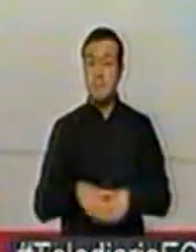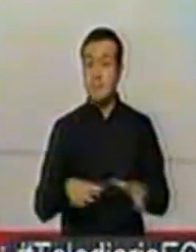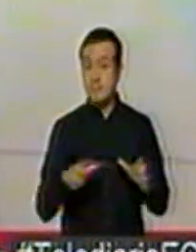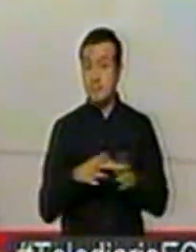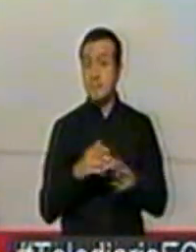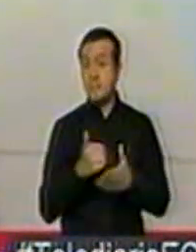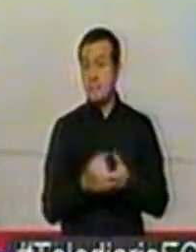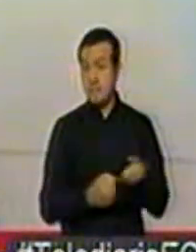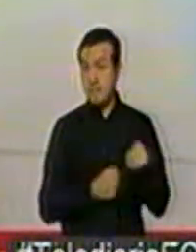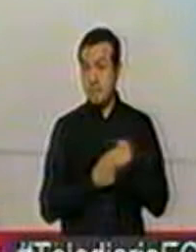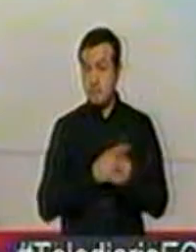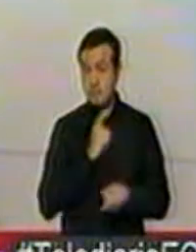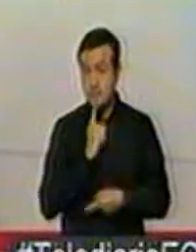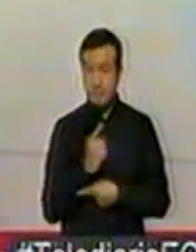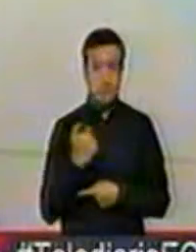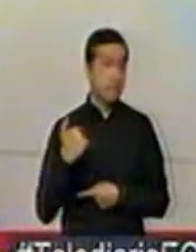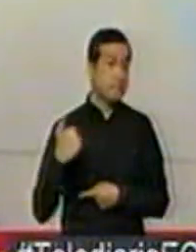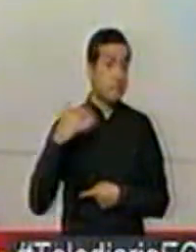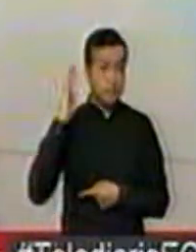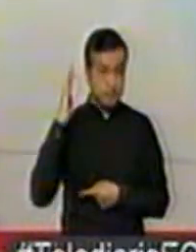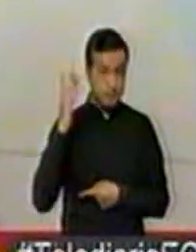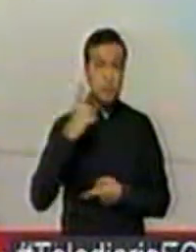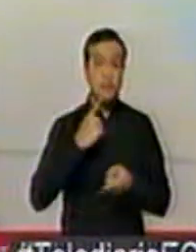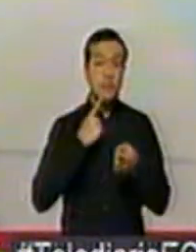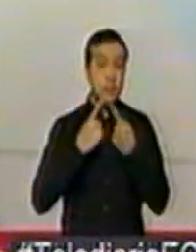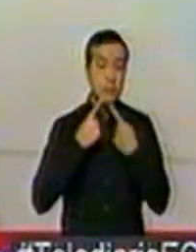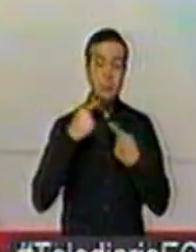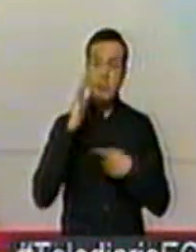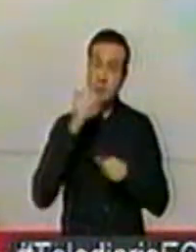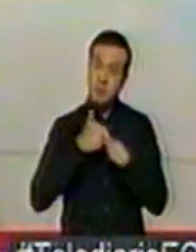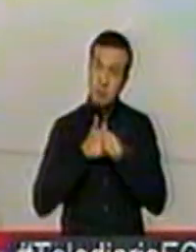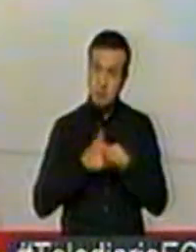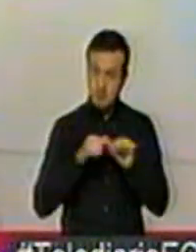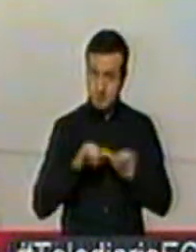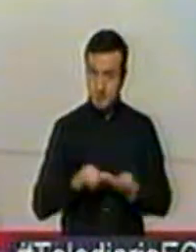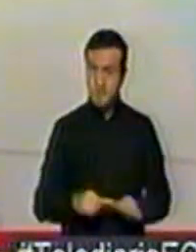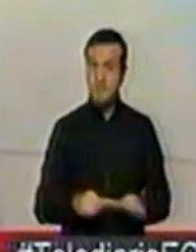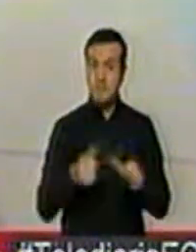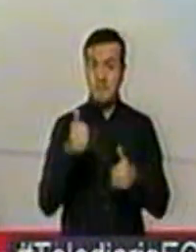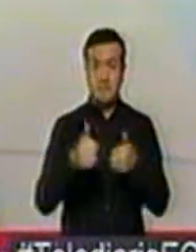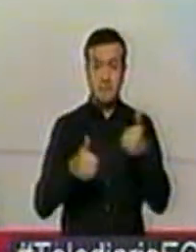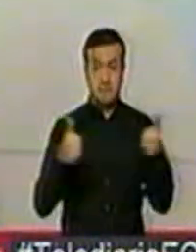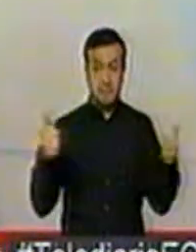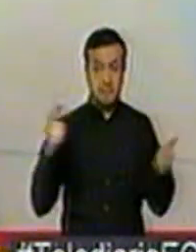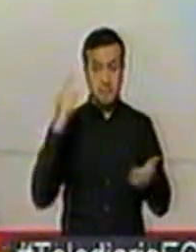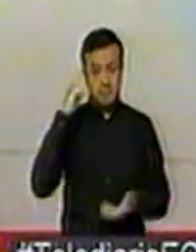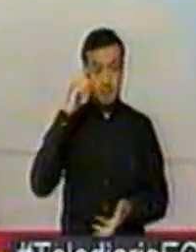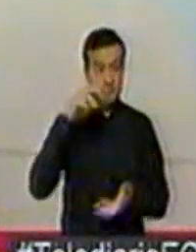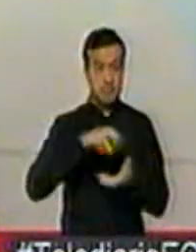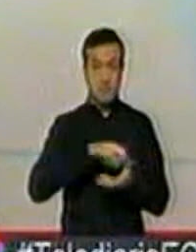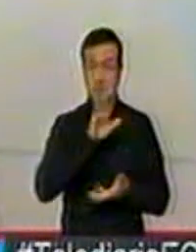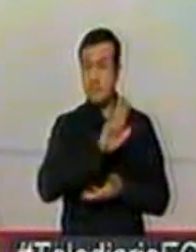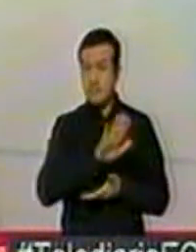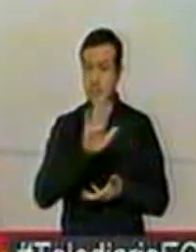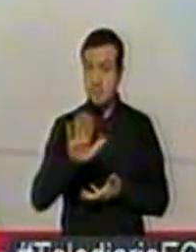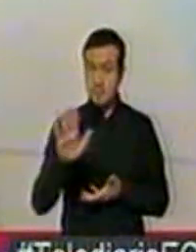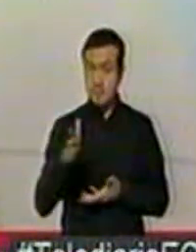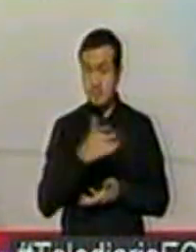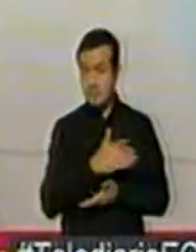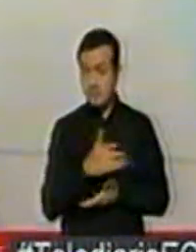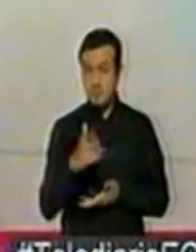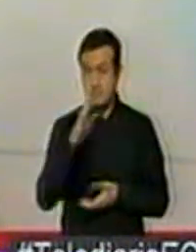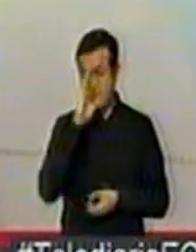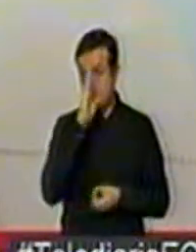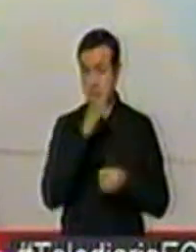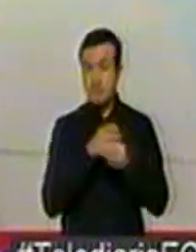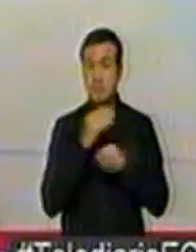nos va a permitir también tener un diálogo más permanente con las autoridades de los gobiernos autónomos descentralizados con la